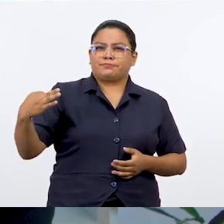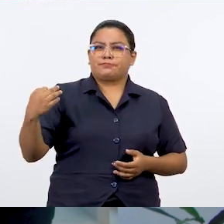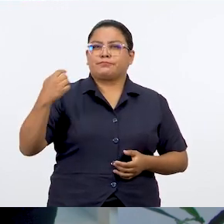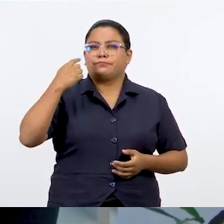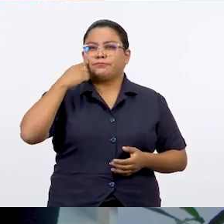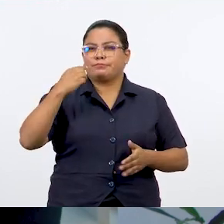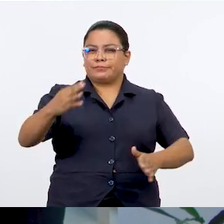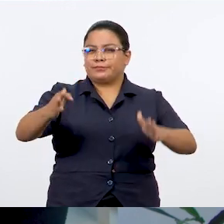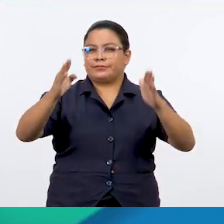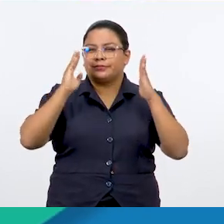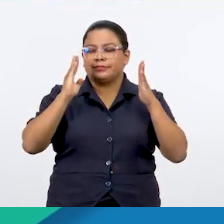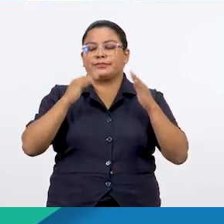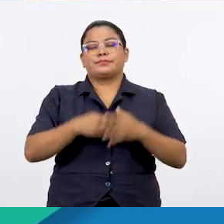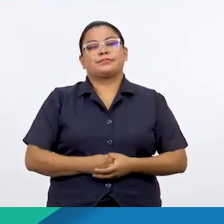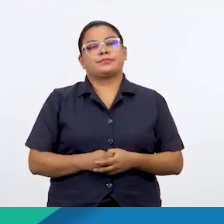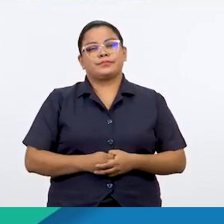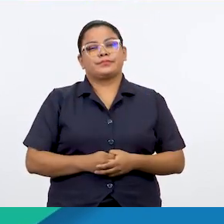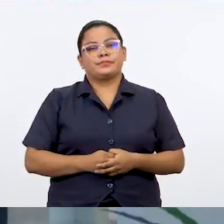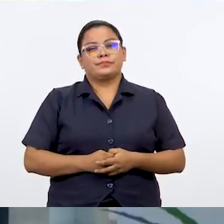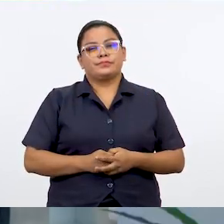queden con nosotras.